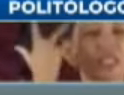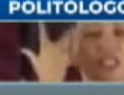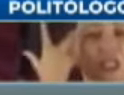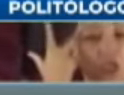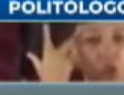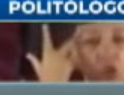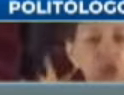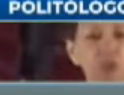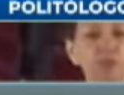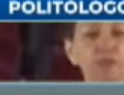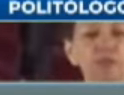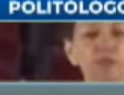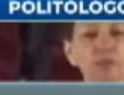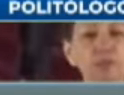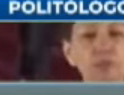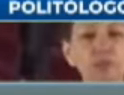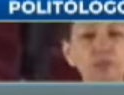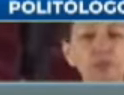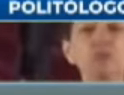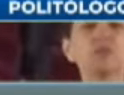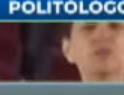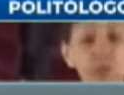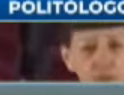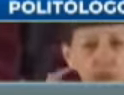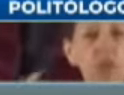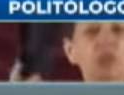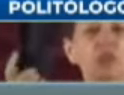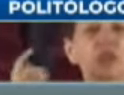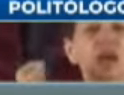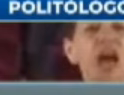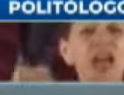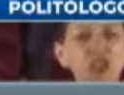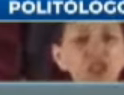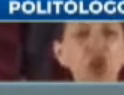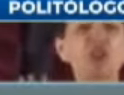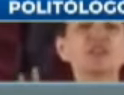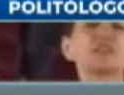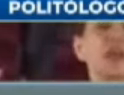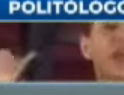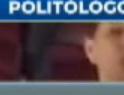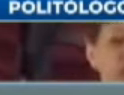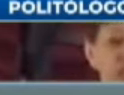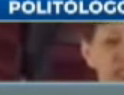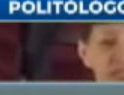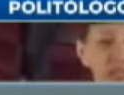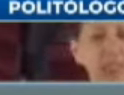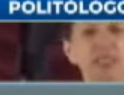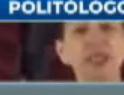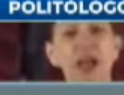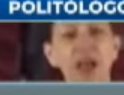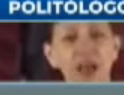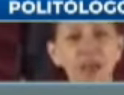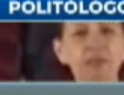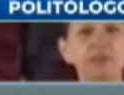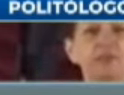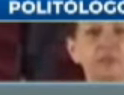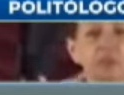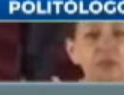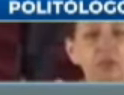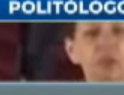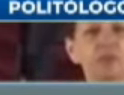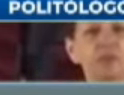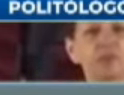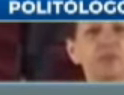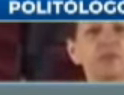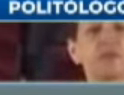esta parte, hay desde nuestra perspectiva, de nuestro estudio, un 66% señaló que